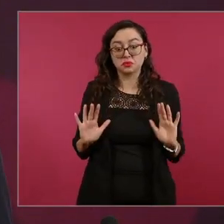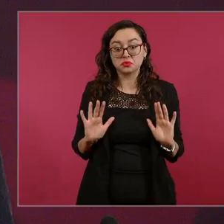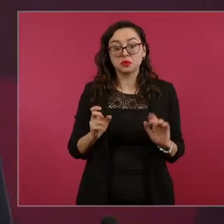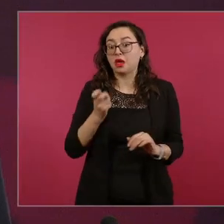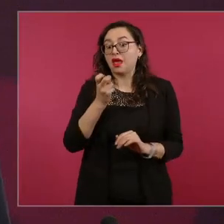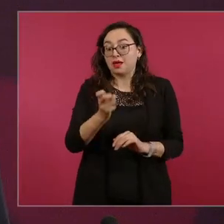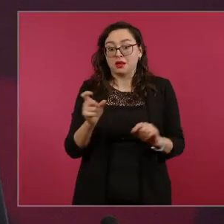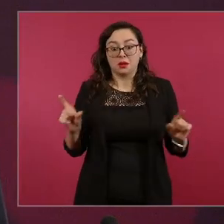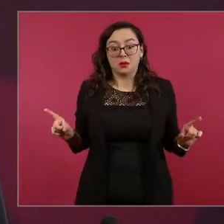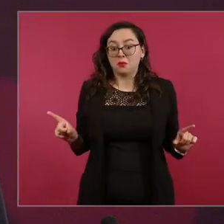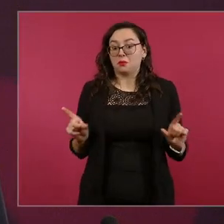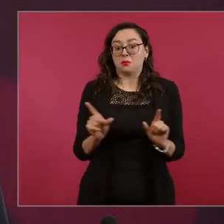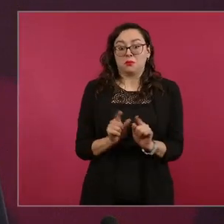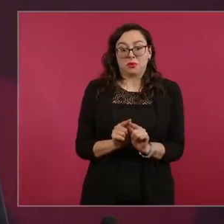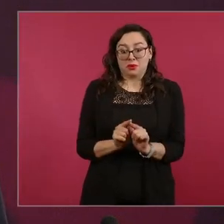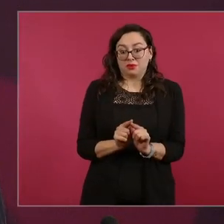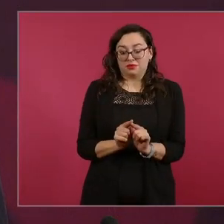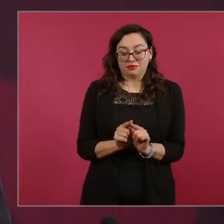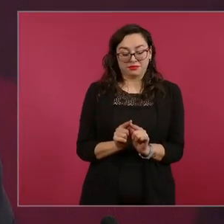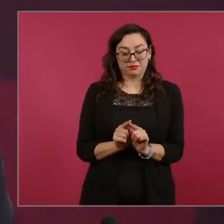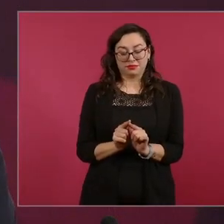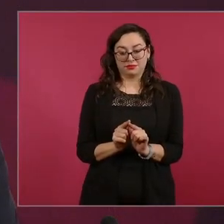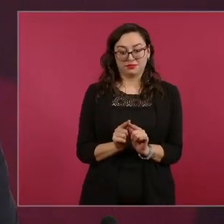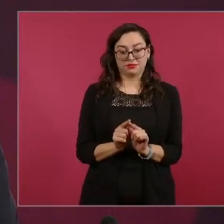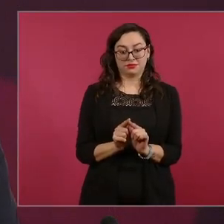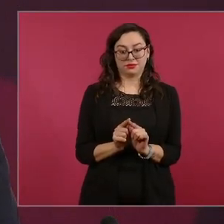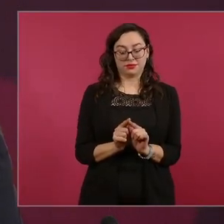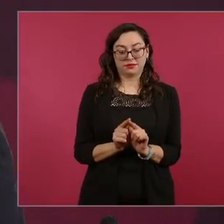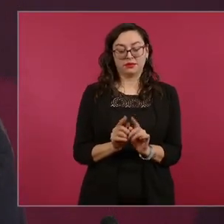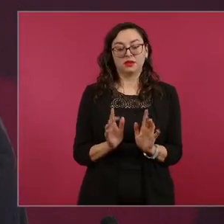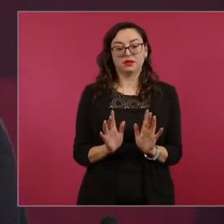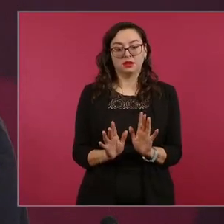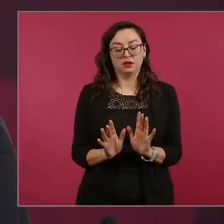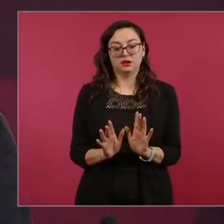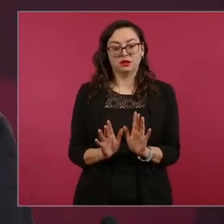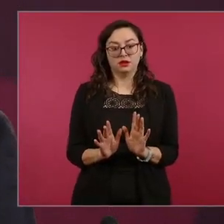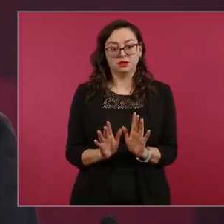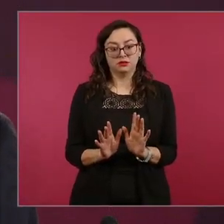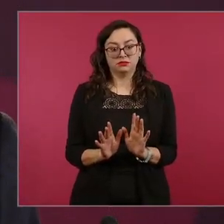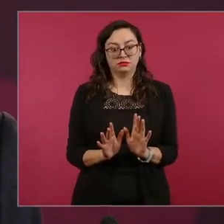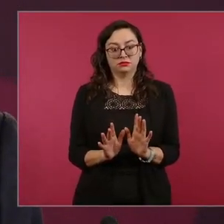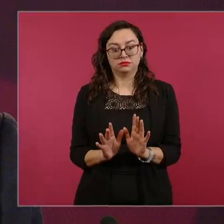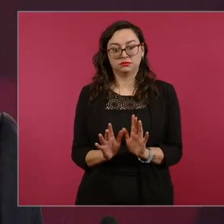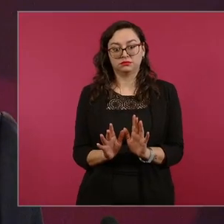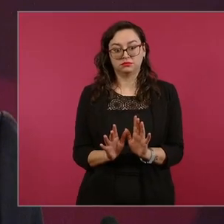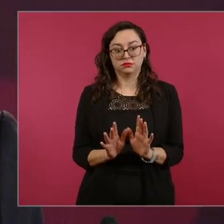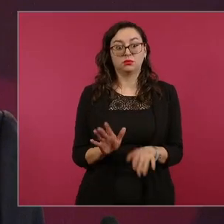empezaron las sospechas